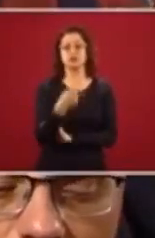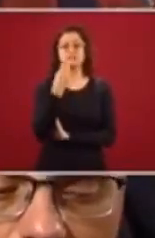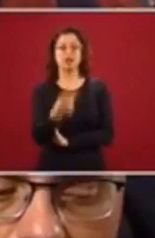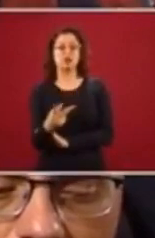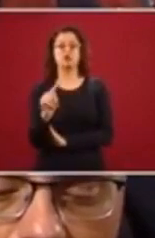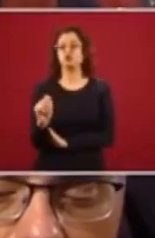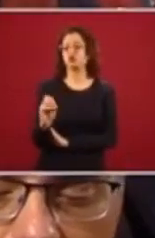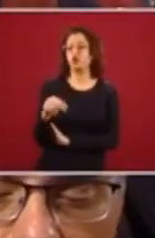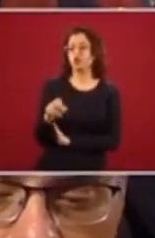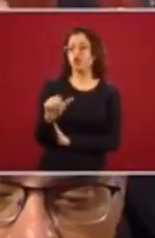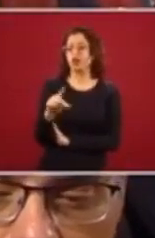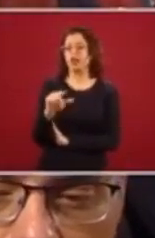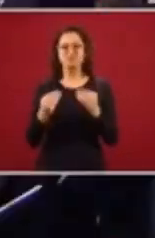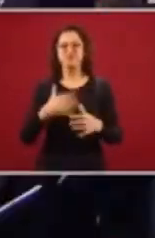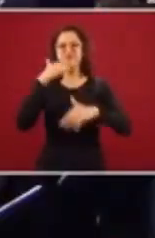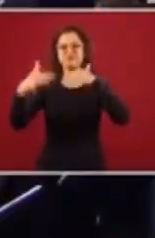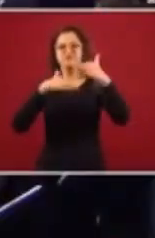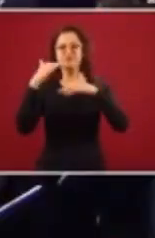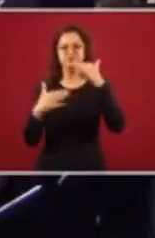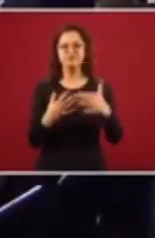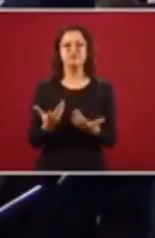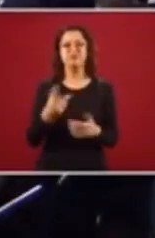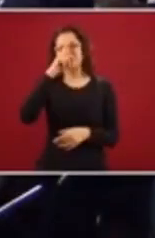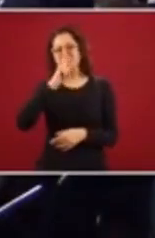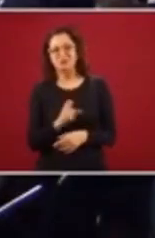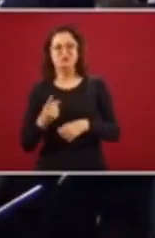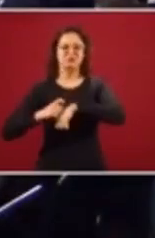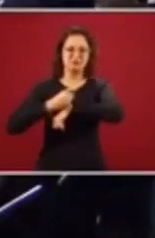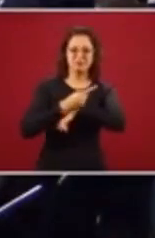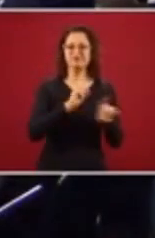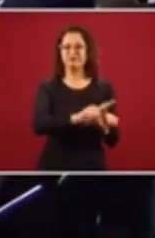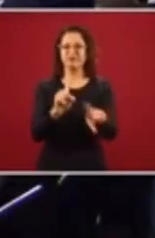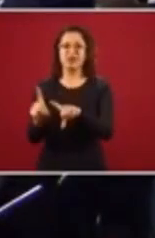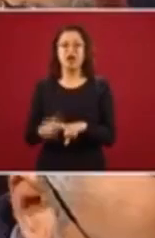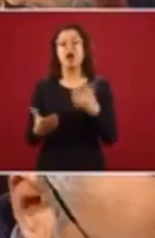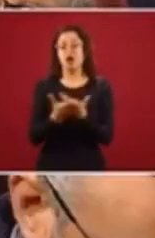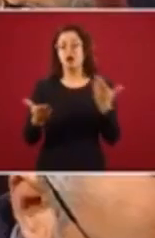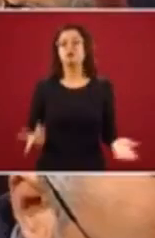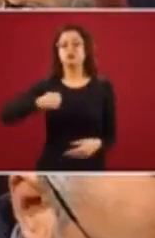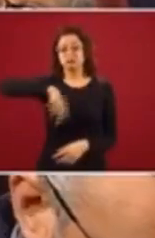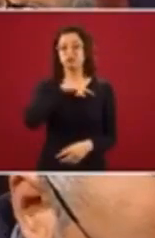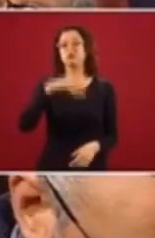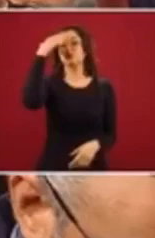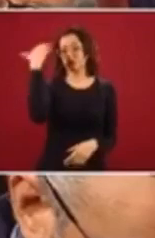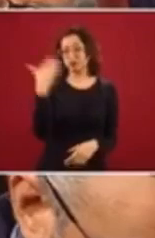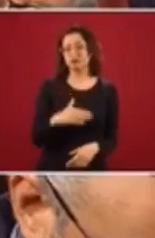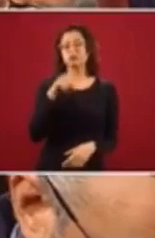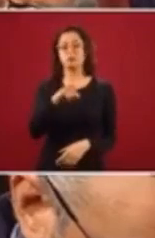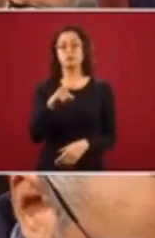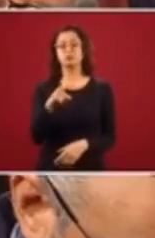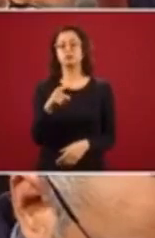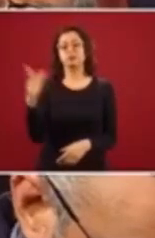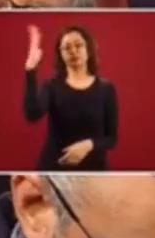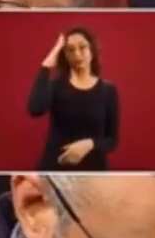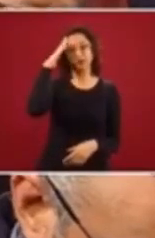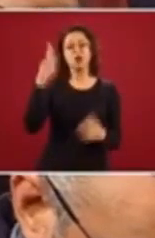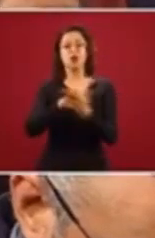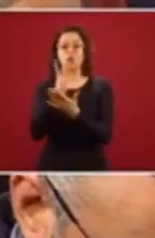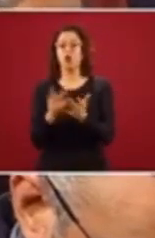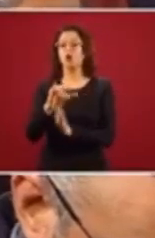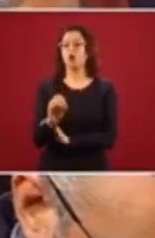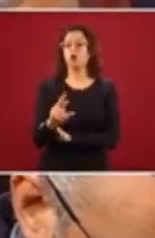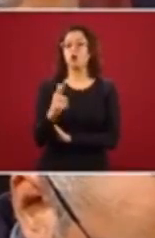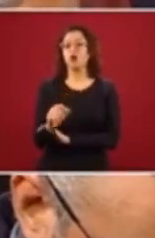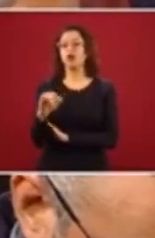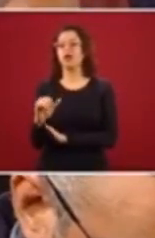almacenadas durante 4 meses en bodegas. Por estas inconsistencias, presidente, tenemos entendido que ya el titular de este programa, Jorge